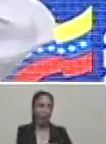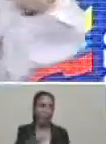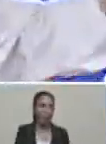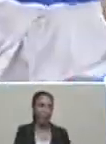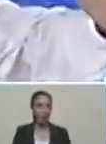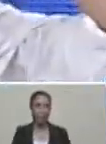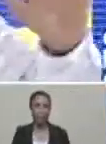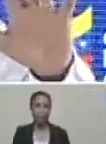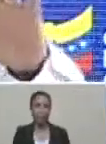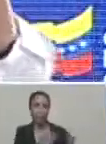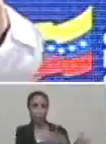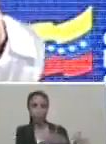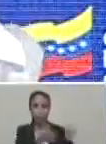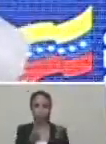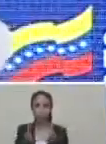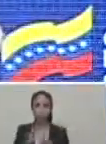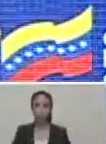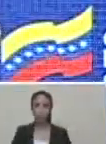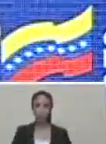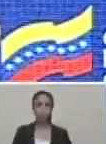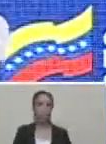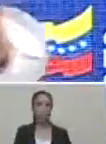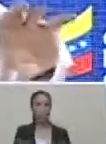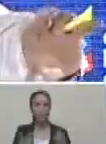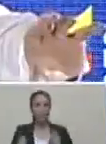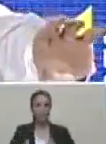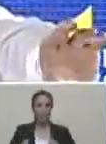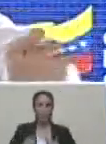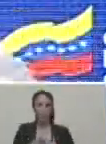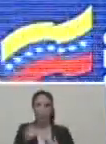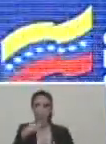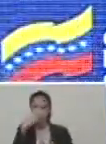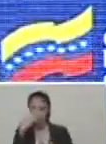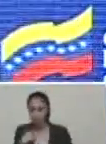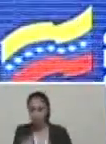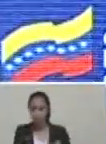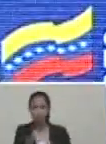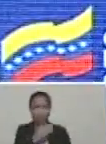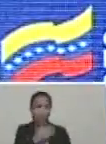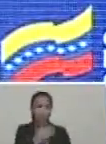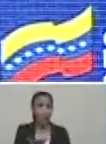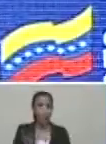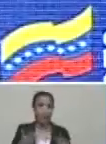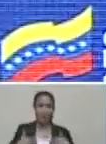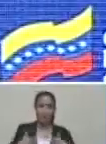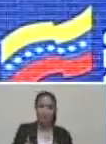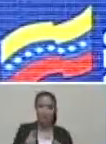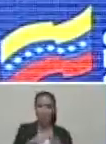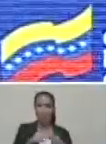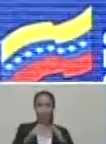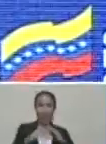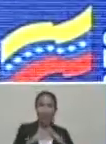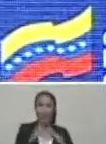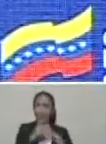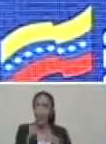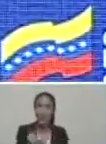zonas enteras de guetos donde viven los pobres sin educación, sin salud, sin vivienda y sin